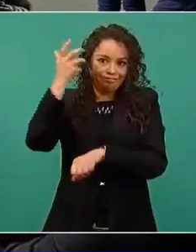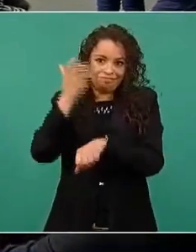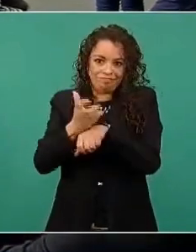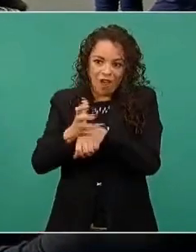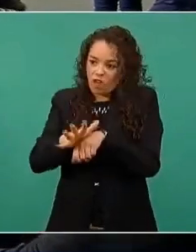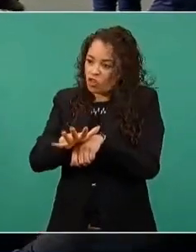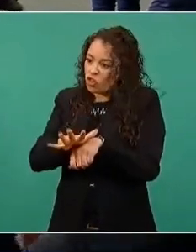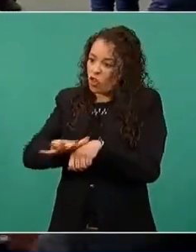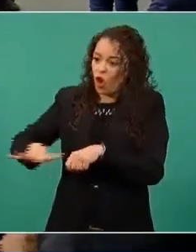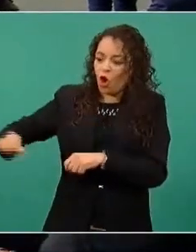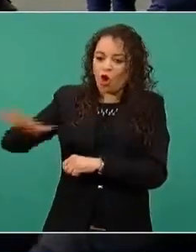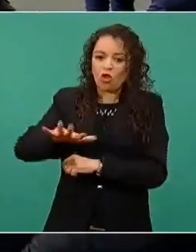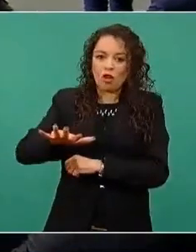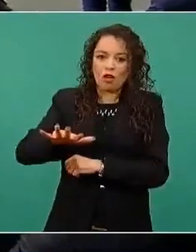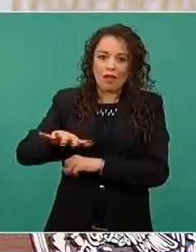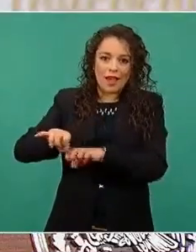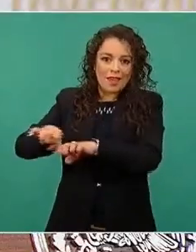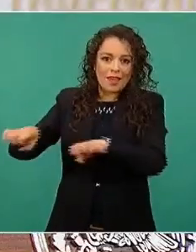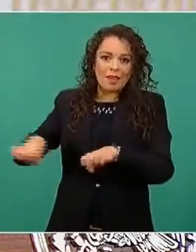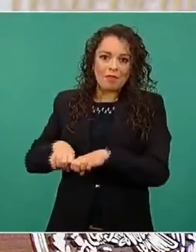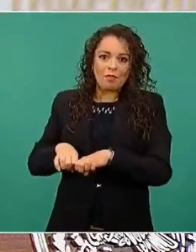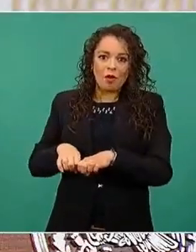así que